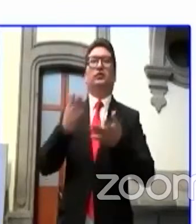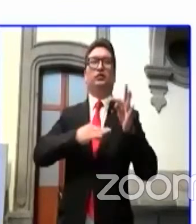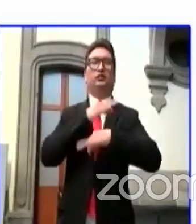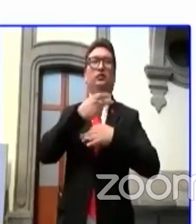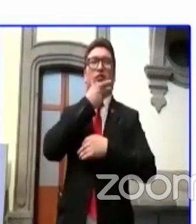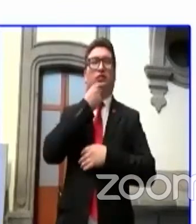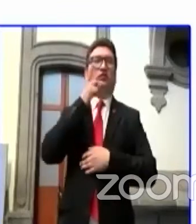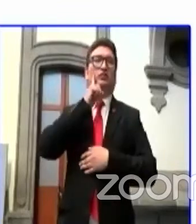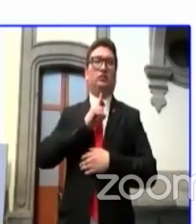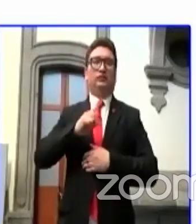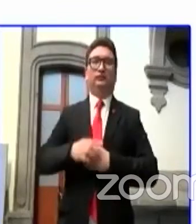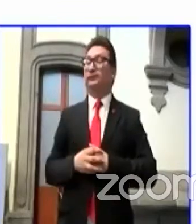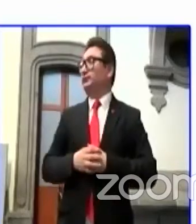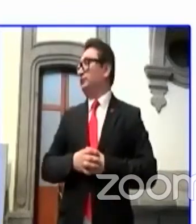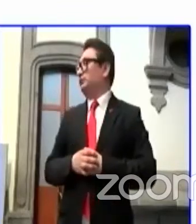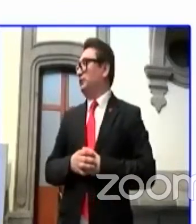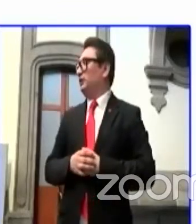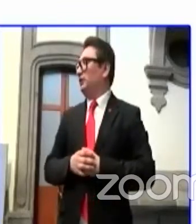todos. Sí.